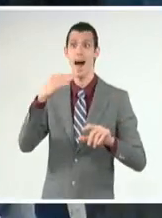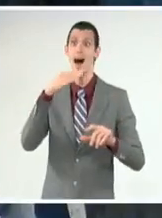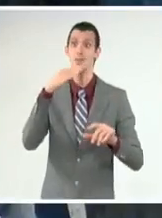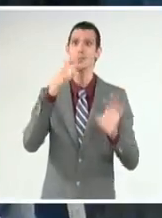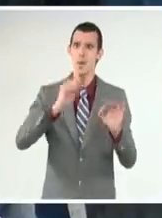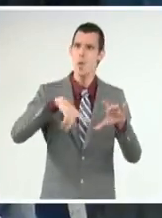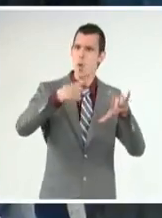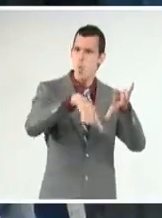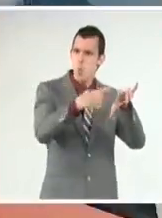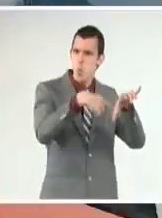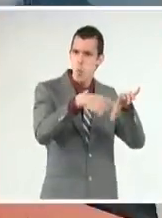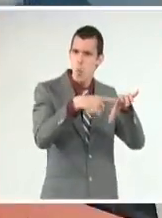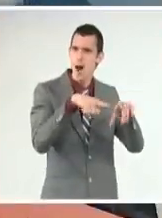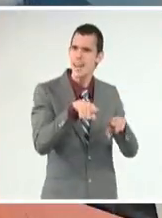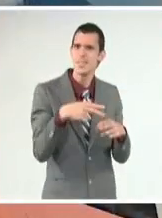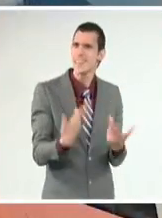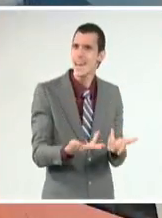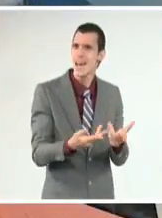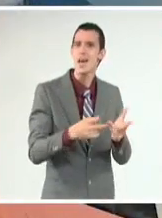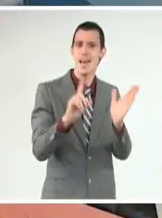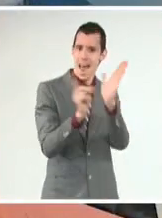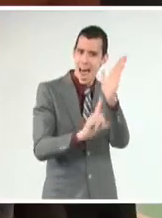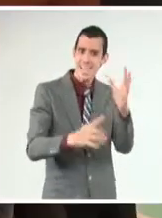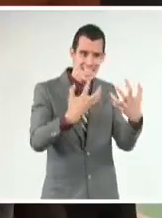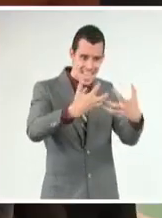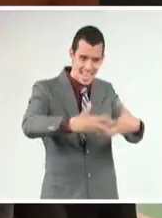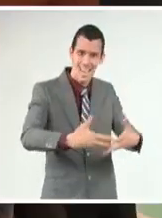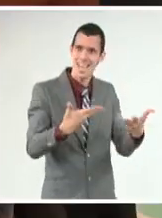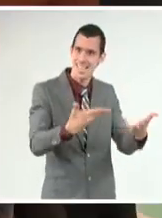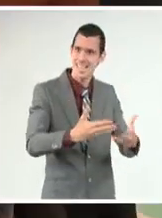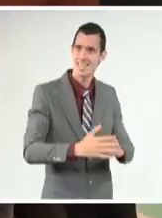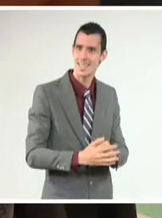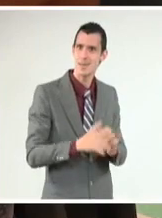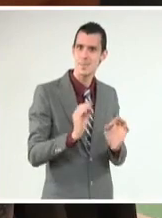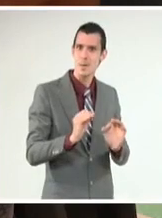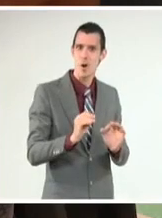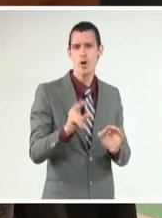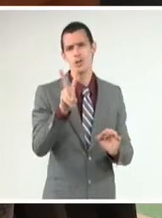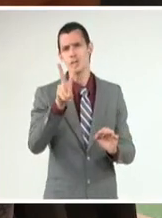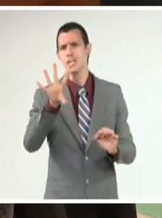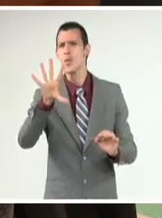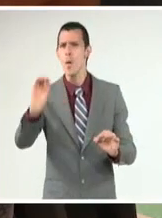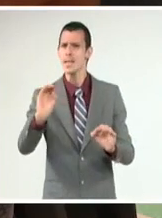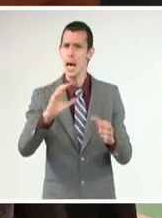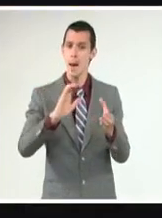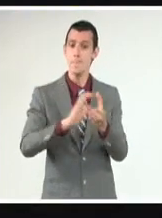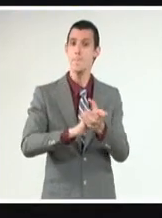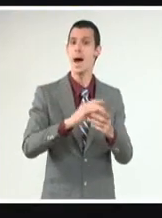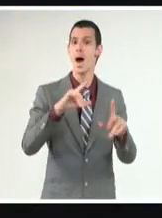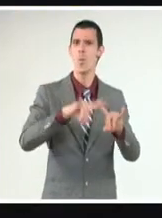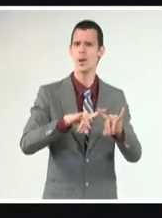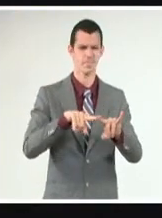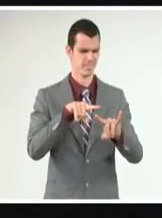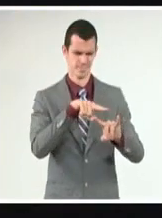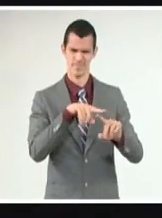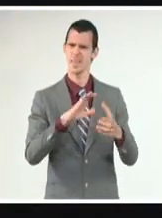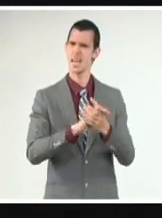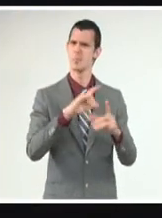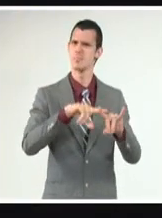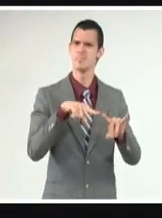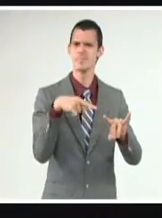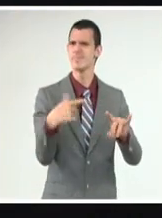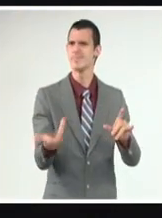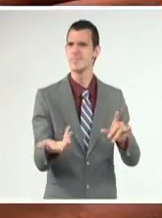estos momentos 260 megawatts, que es su capacidad máxima de diseño. Otros bloques térmicos del sistema en estos